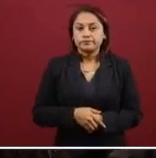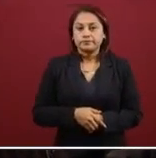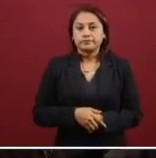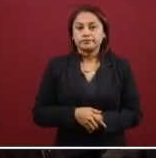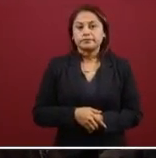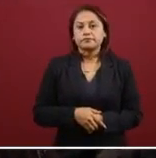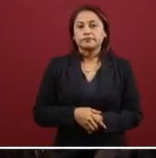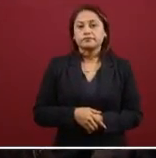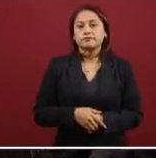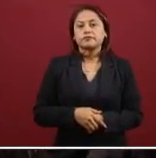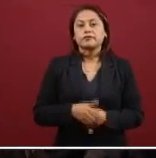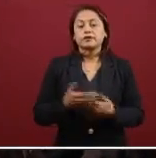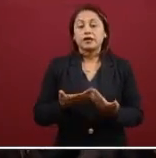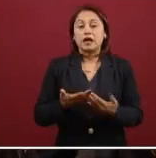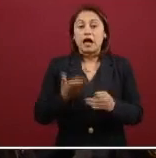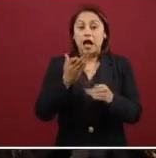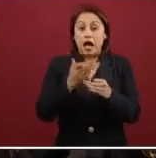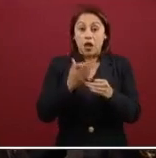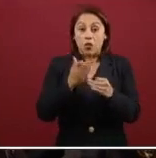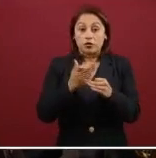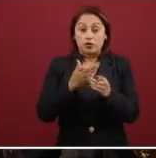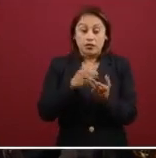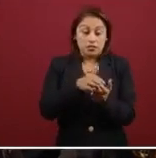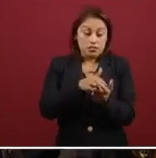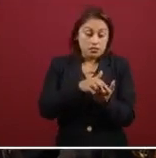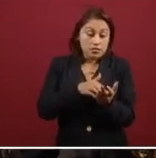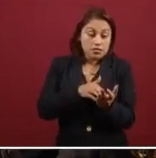se está haciendo arriba